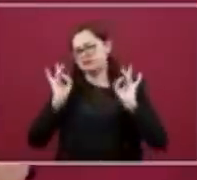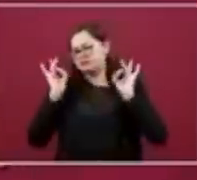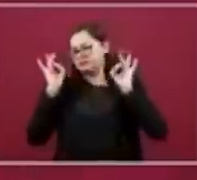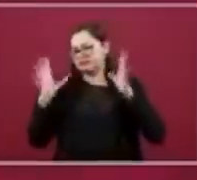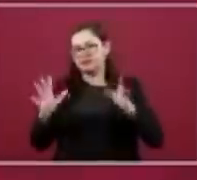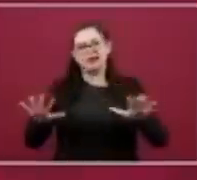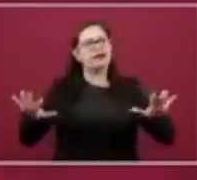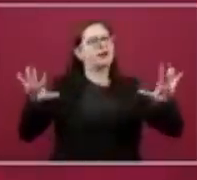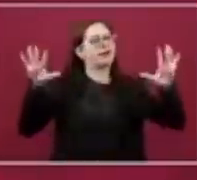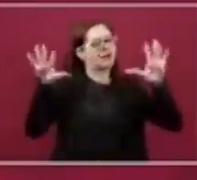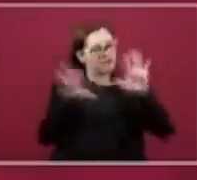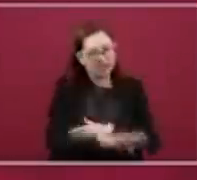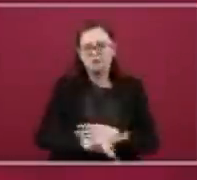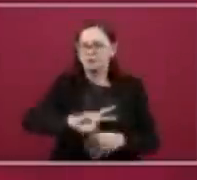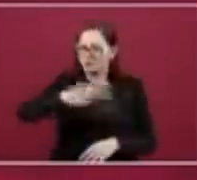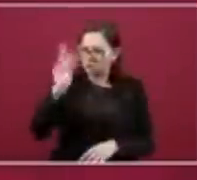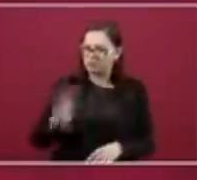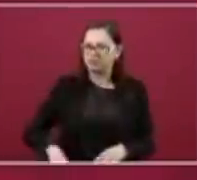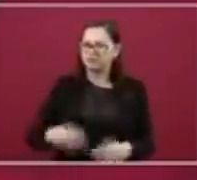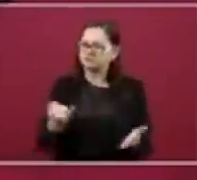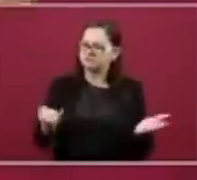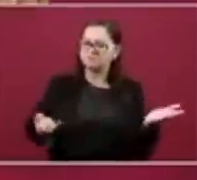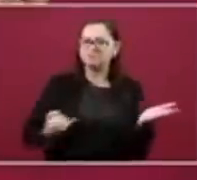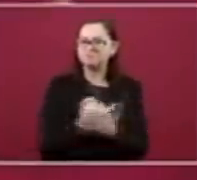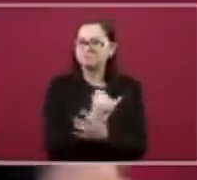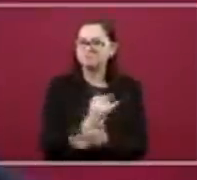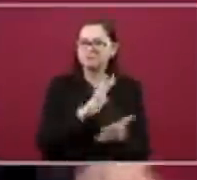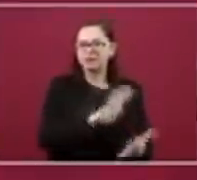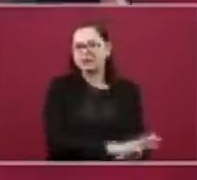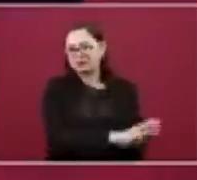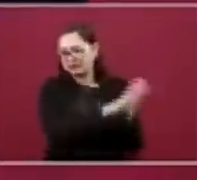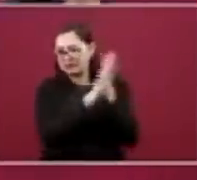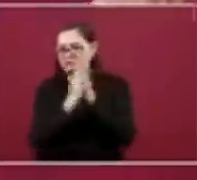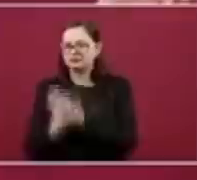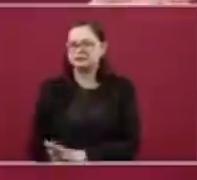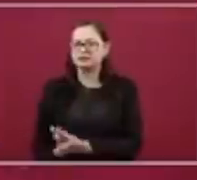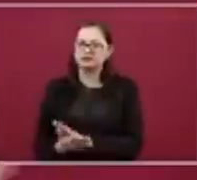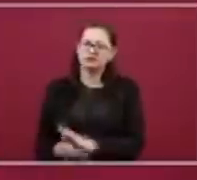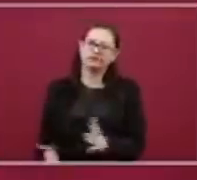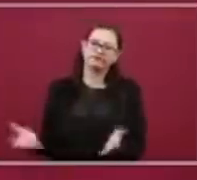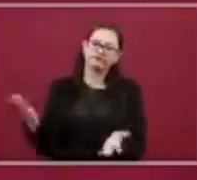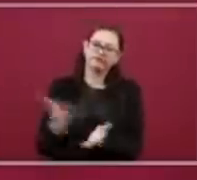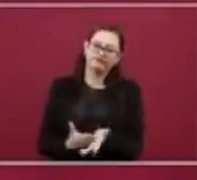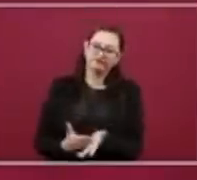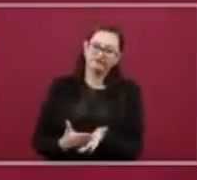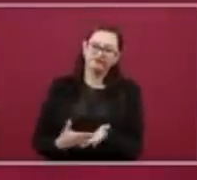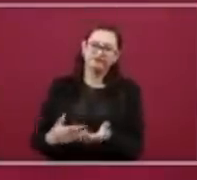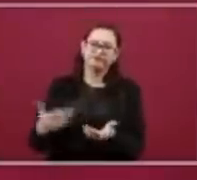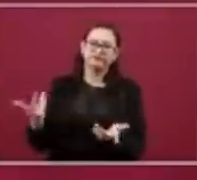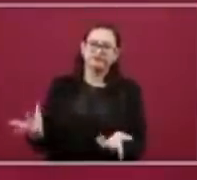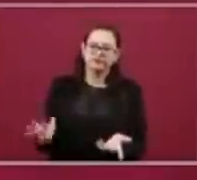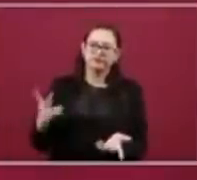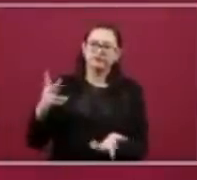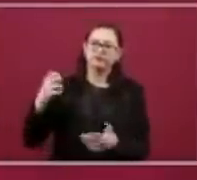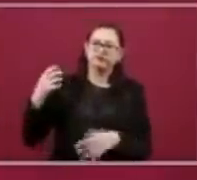verdadero, que iniciemos una transformación, y ahí están ahora de opositores,